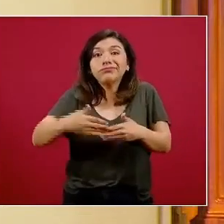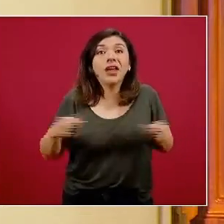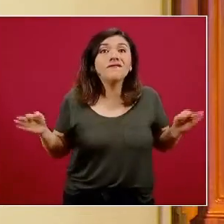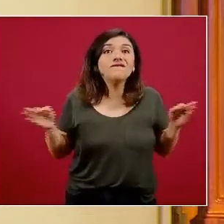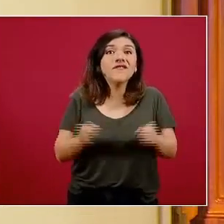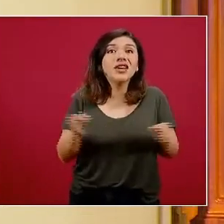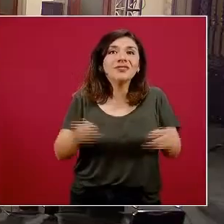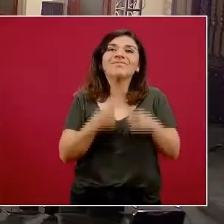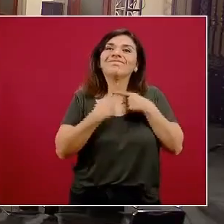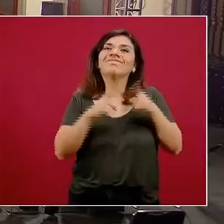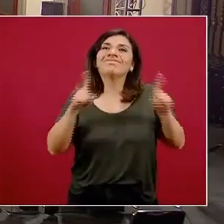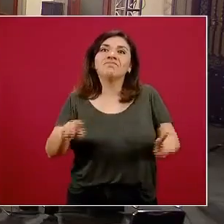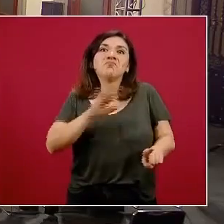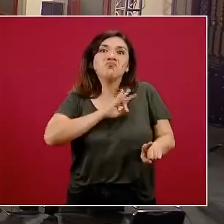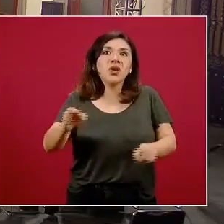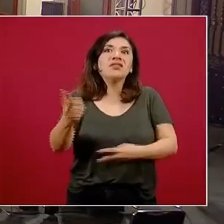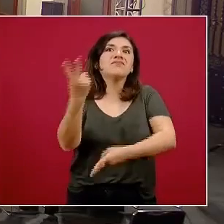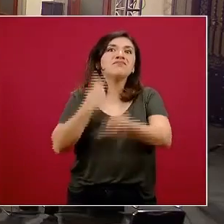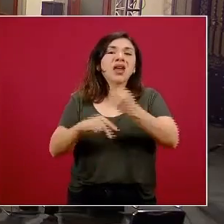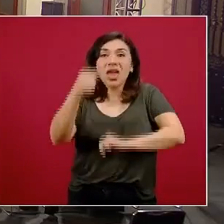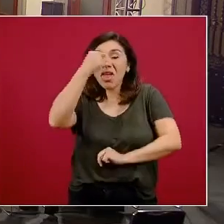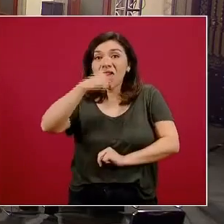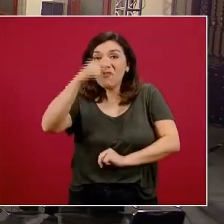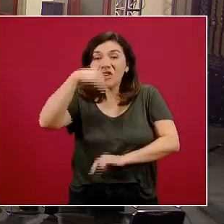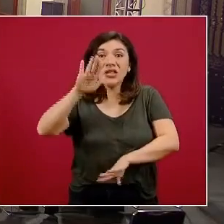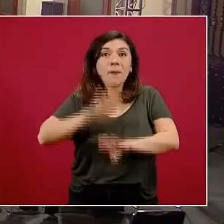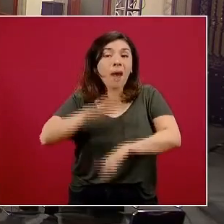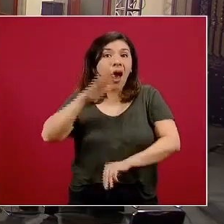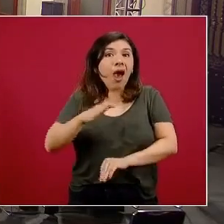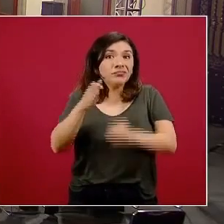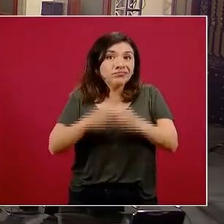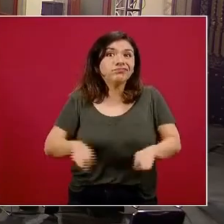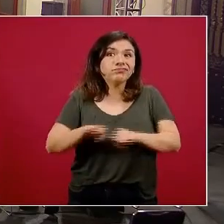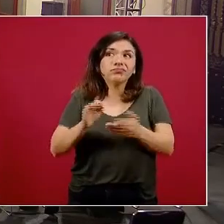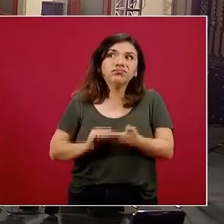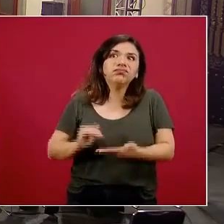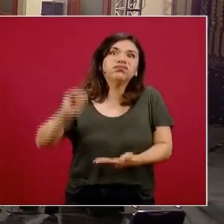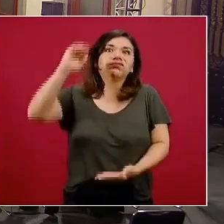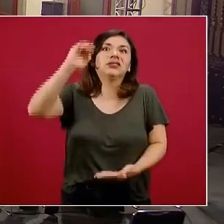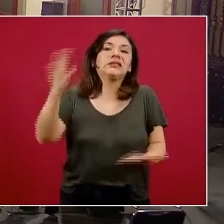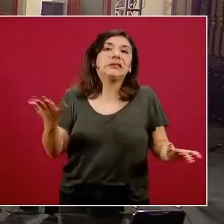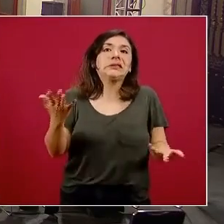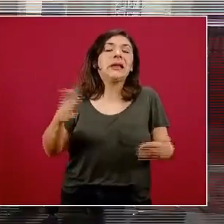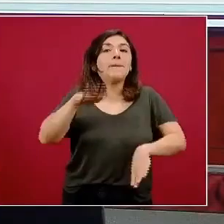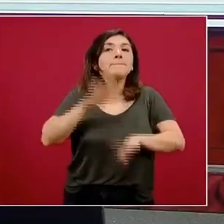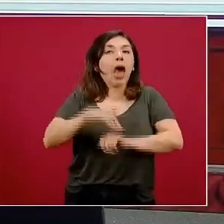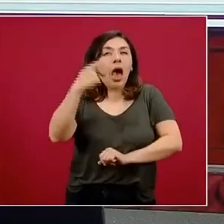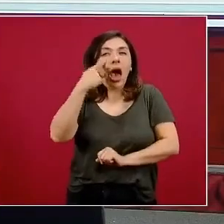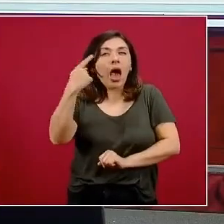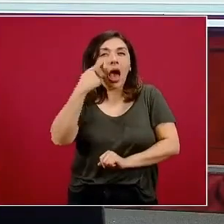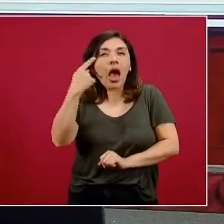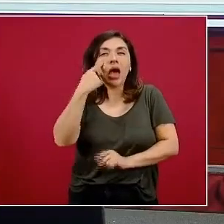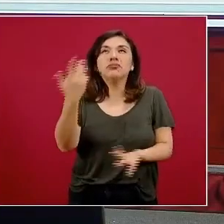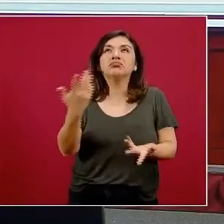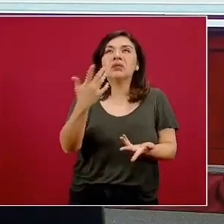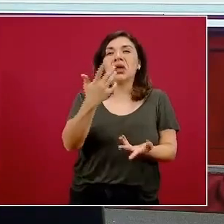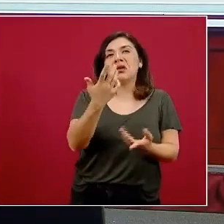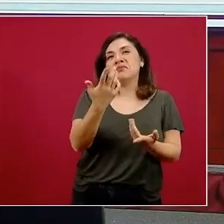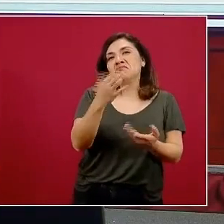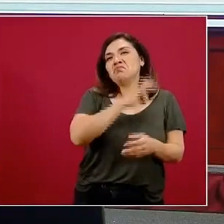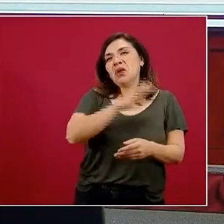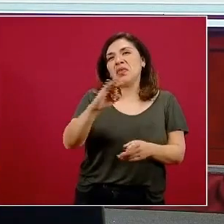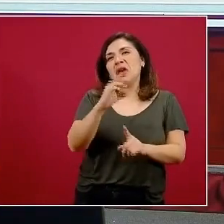invernal empiece una circulación de manera más importante, sobre todo a final del año y el primer mes